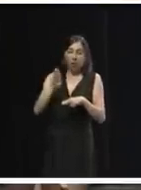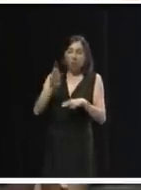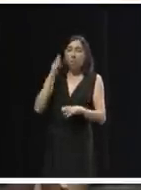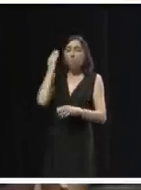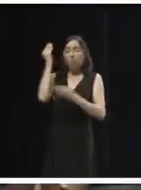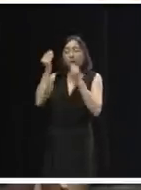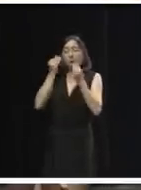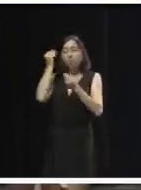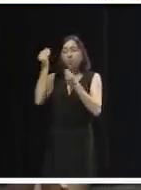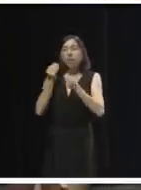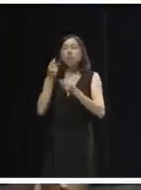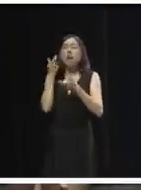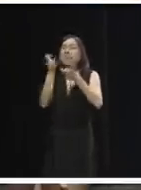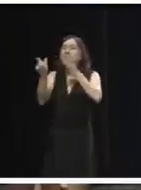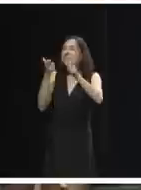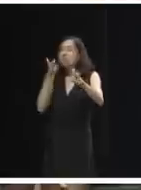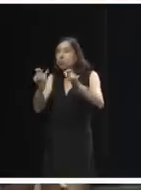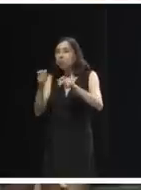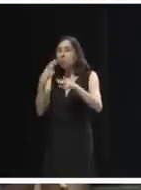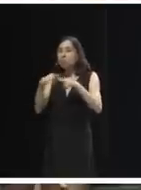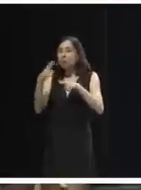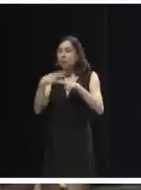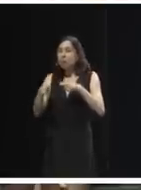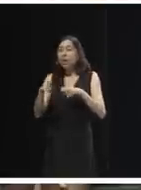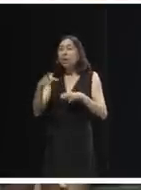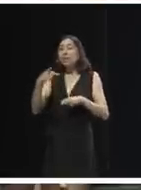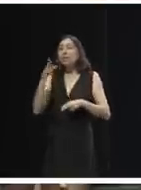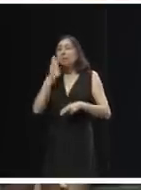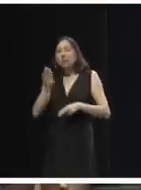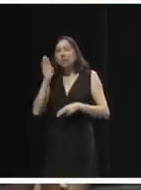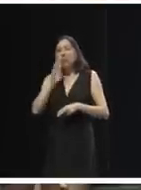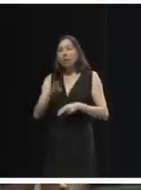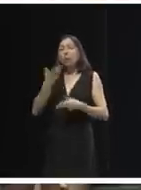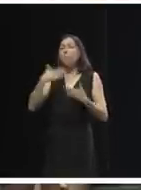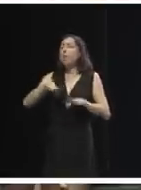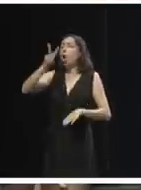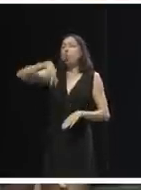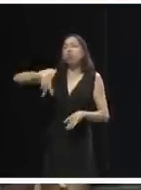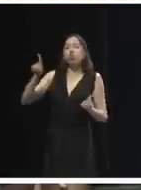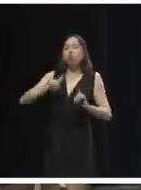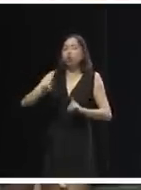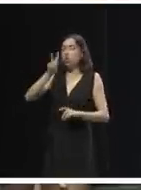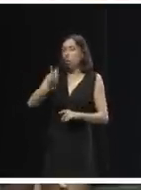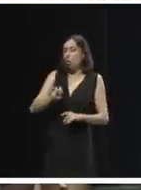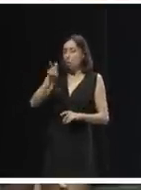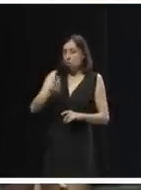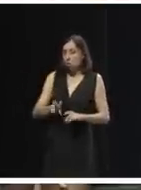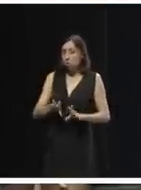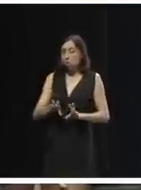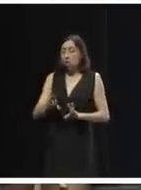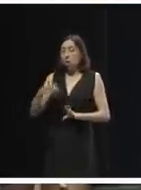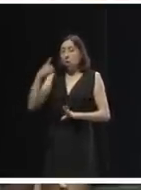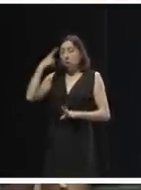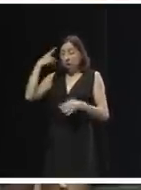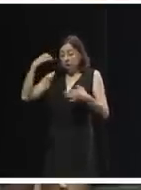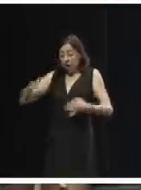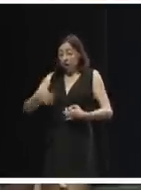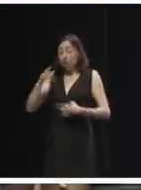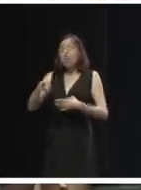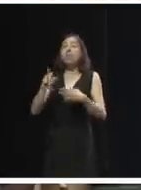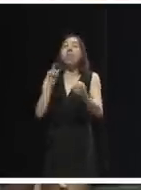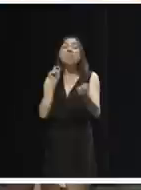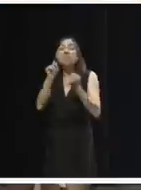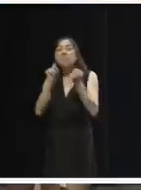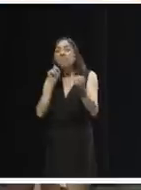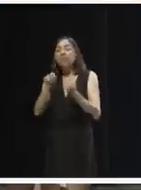en insultos y zascas, no sé si es sucia, pero desde luego no es útil. Y desde luego creo que ese debate de zascas